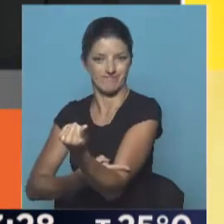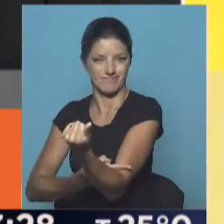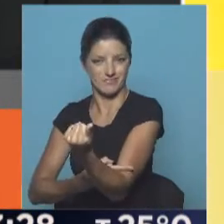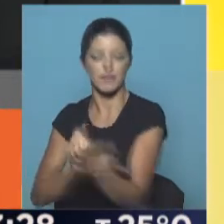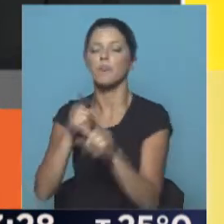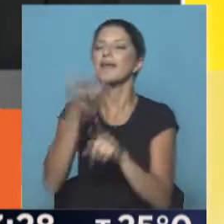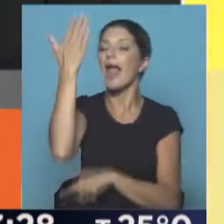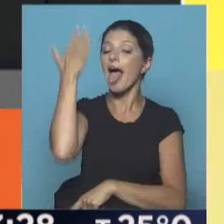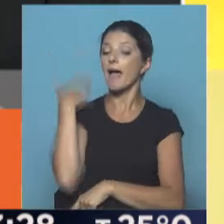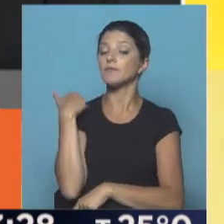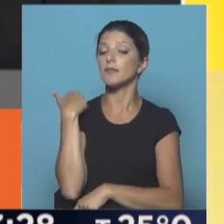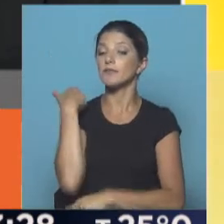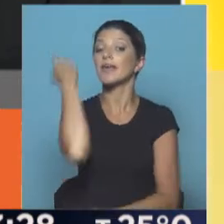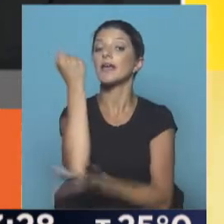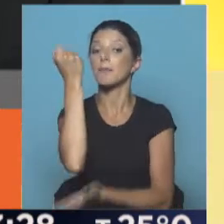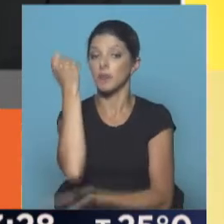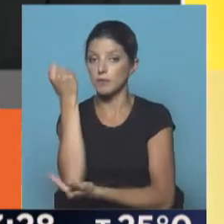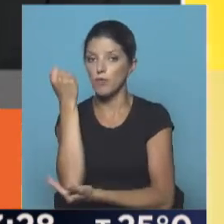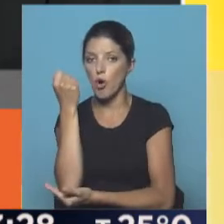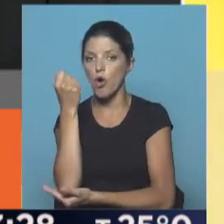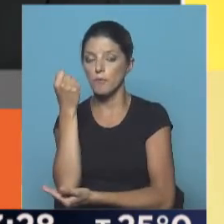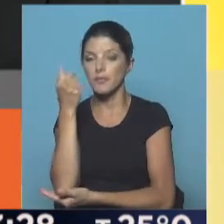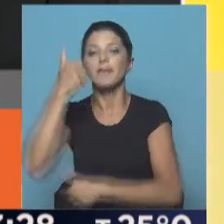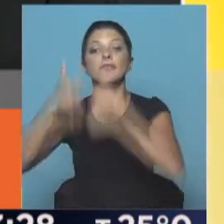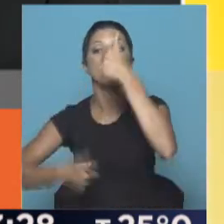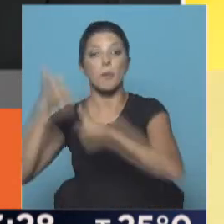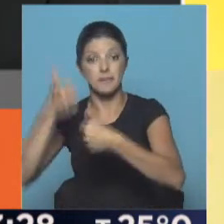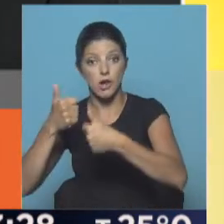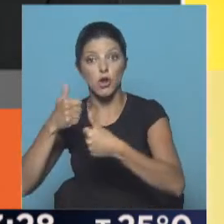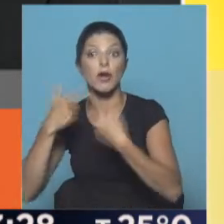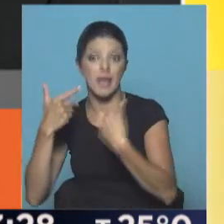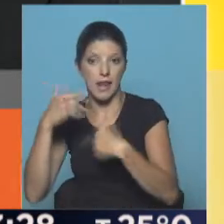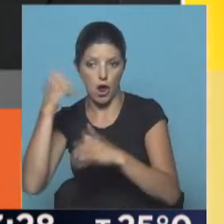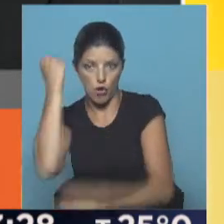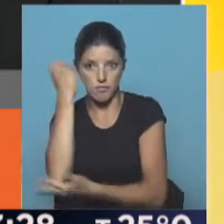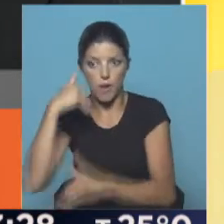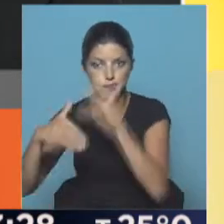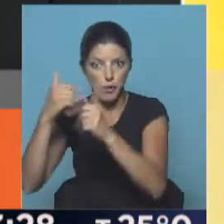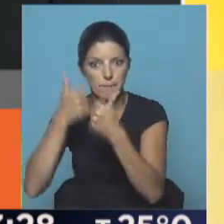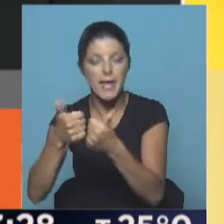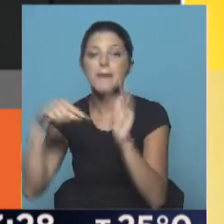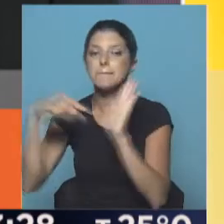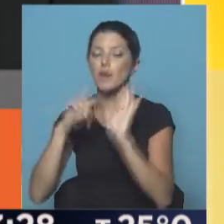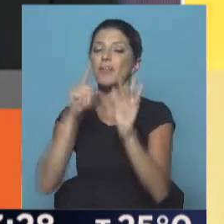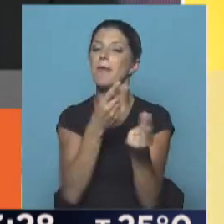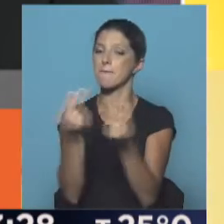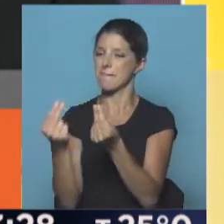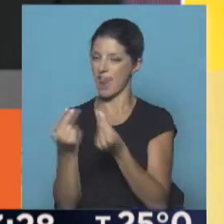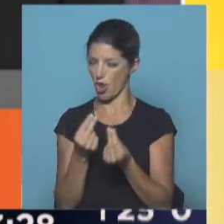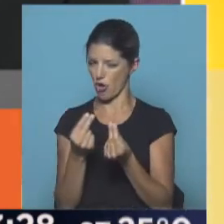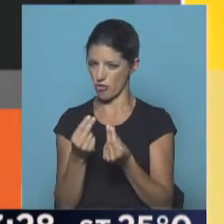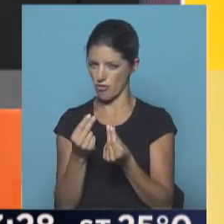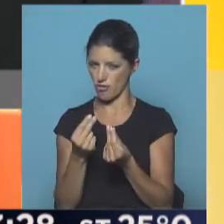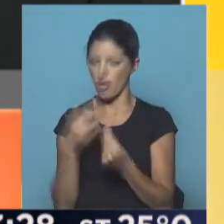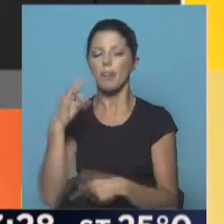que el capitalismo tuviera que competir no solo en el terreno de la eficiencia económica, sino también de los valores. Tenía que